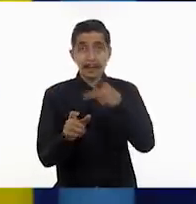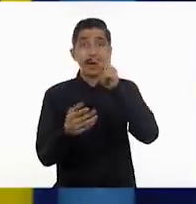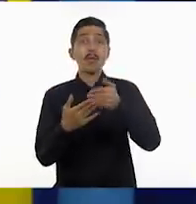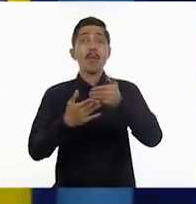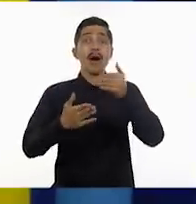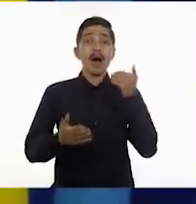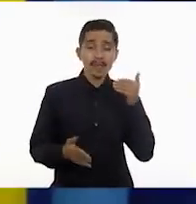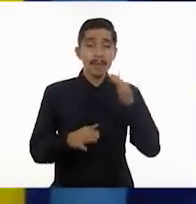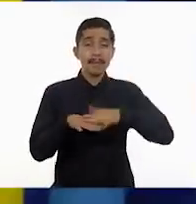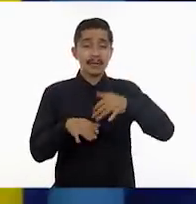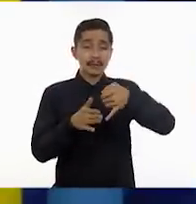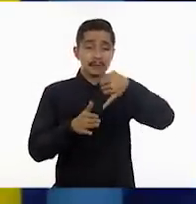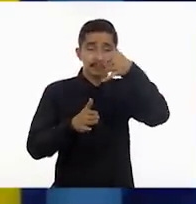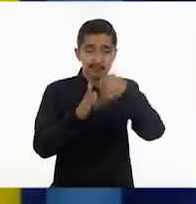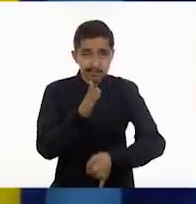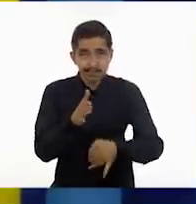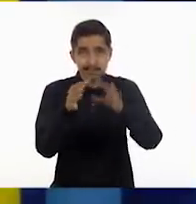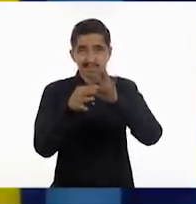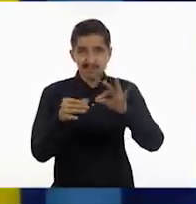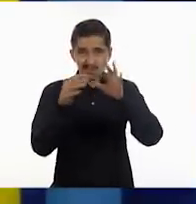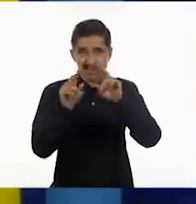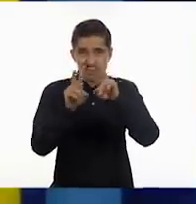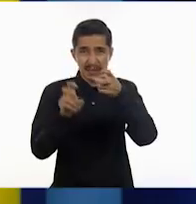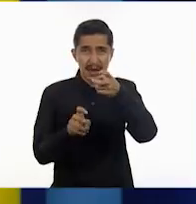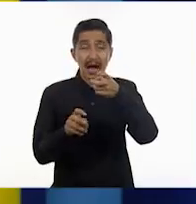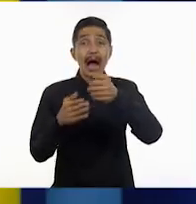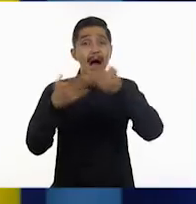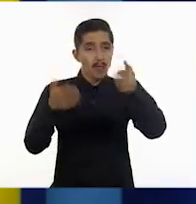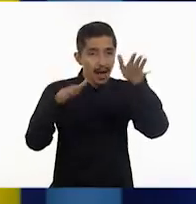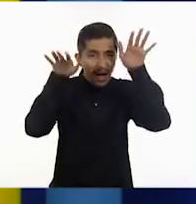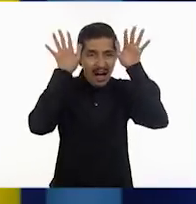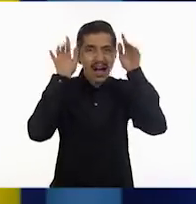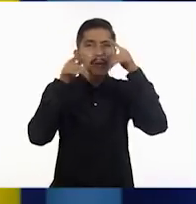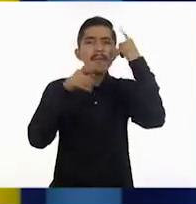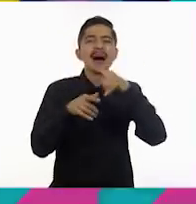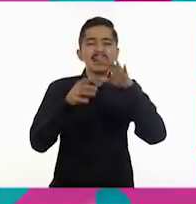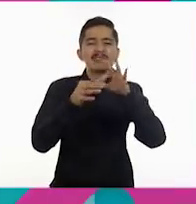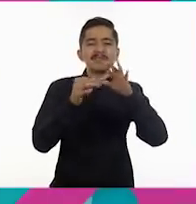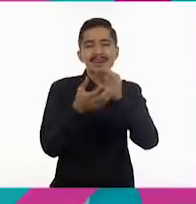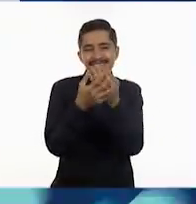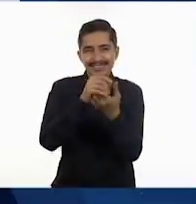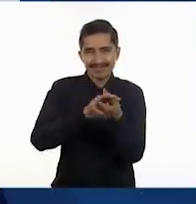de lleno al contenido de hoy, vamos con ajo listo para lavar nuestras manos.